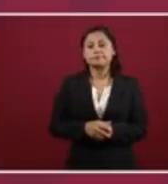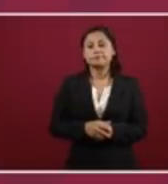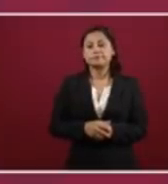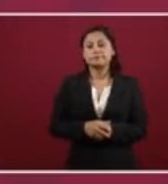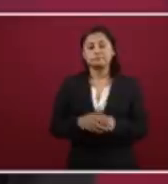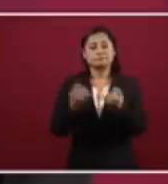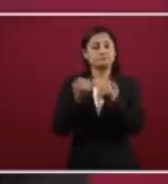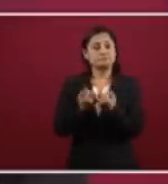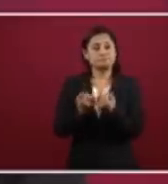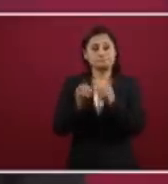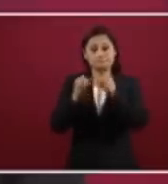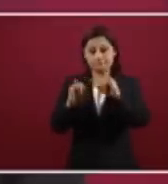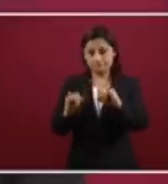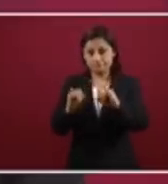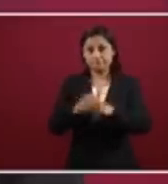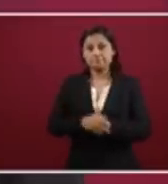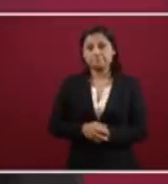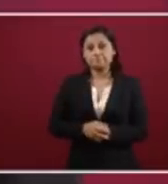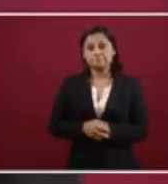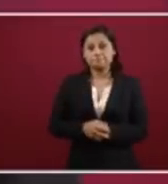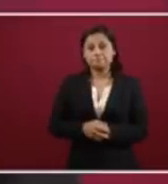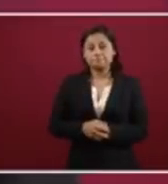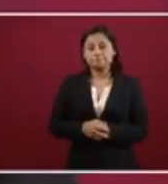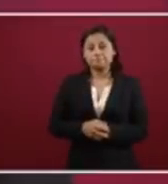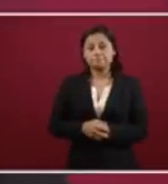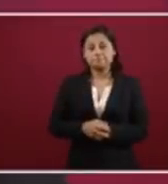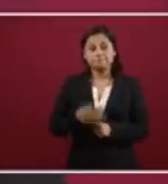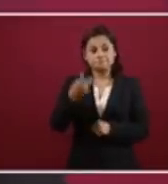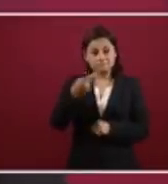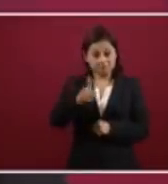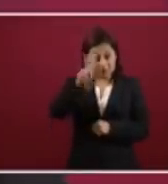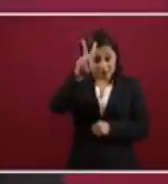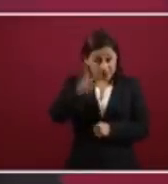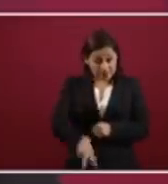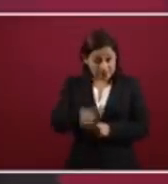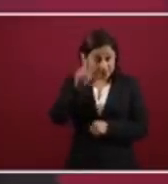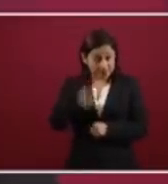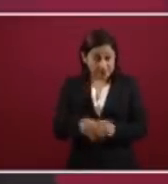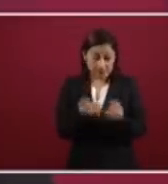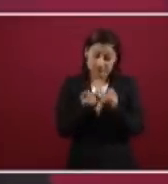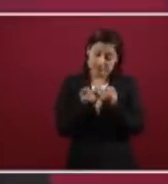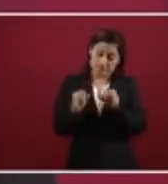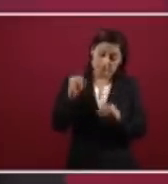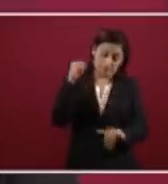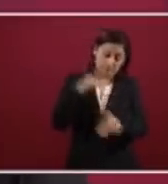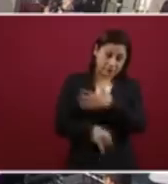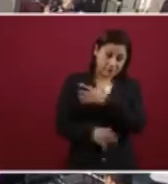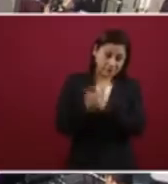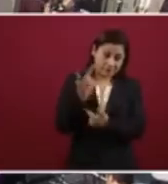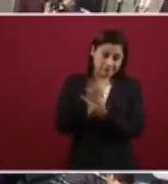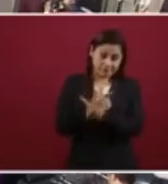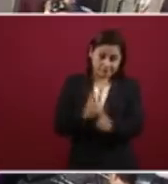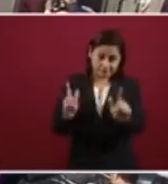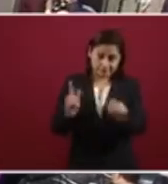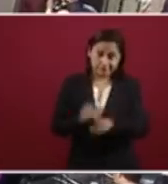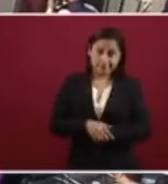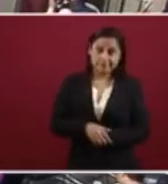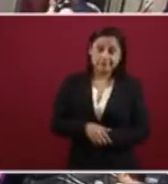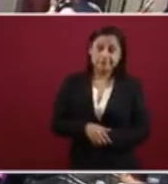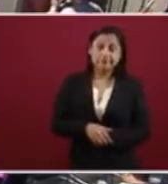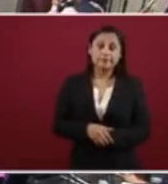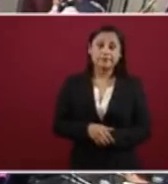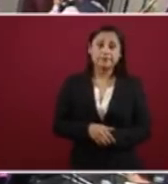independiente, pero verdaderamente independiente, porque en el